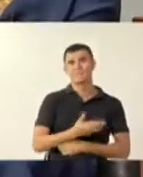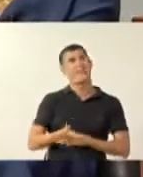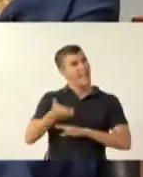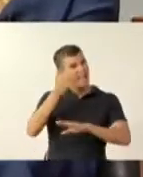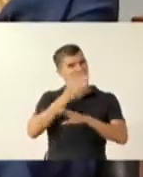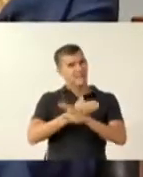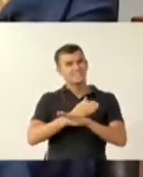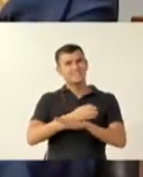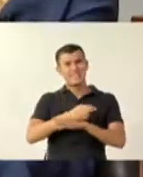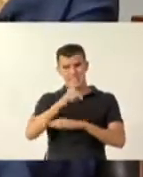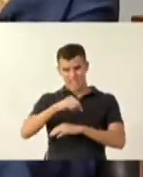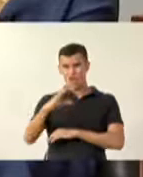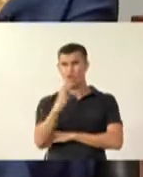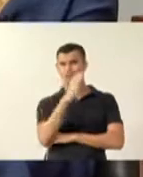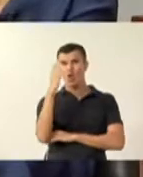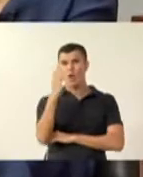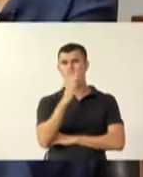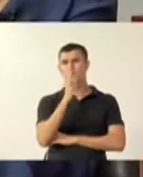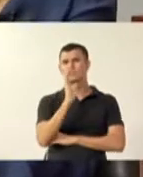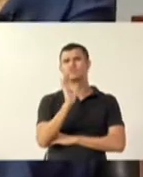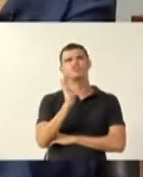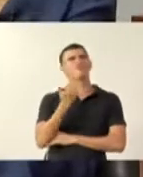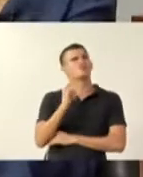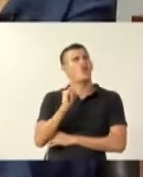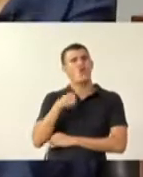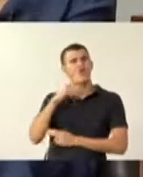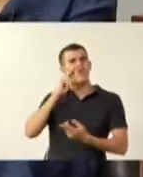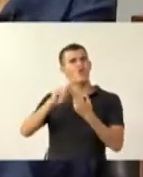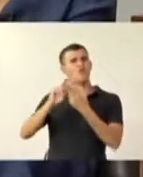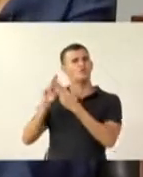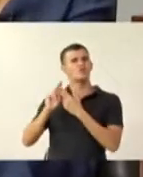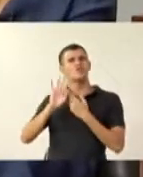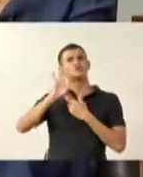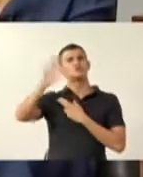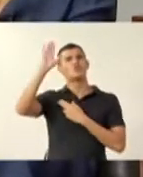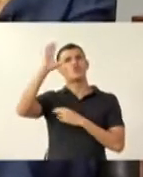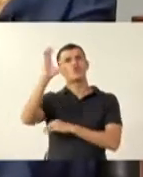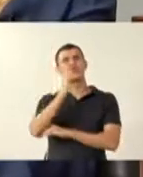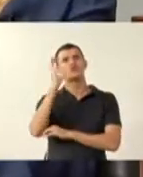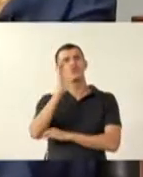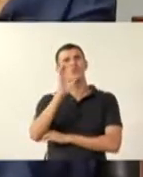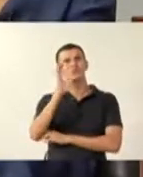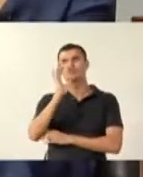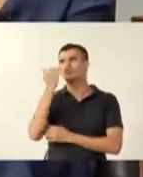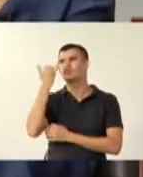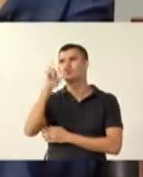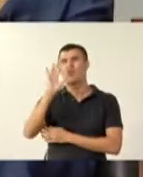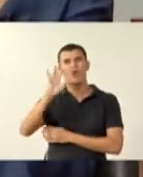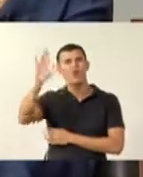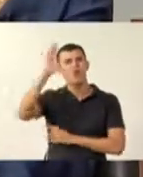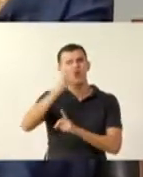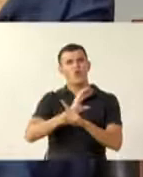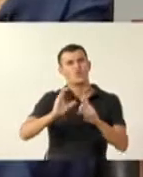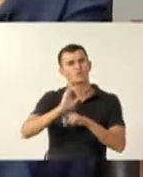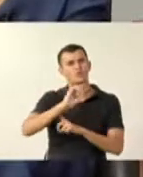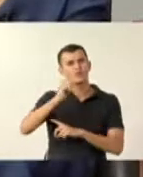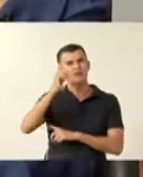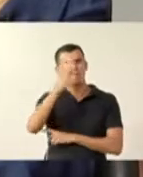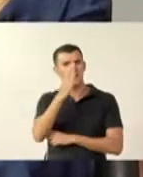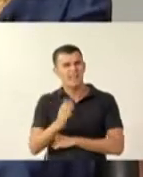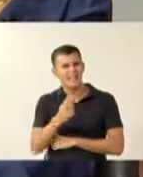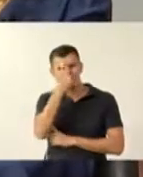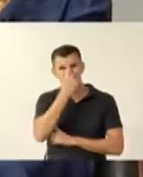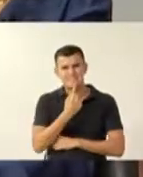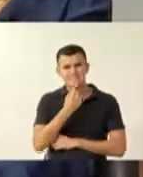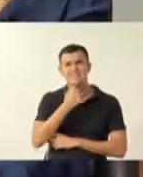que conocimos el resto de los colombianos era sobre todo la cultura caribeña, de la costa caribe. Y era ya hora de que